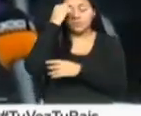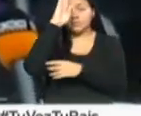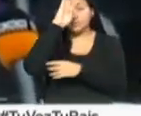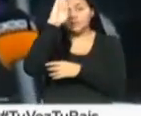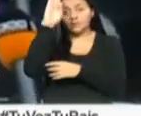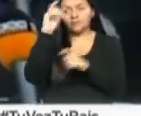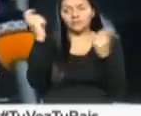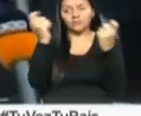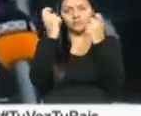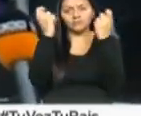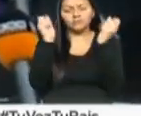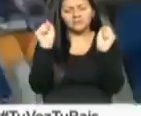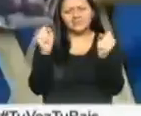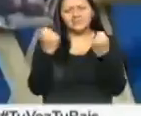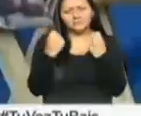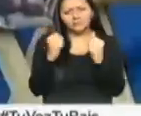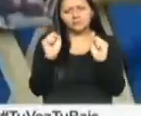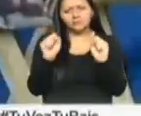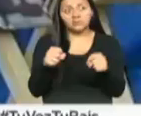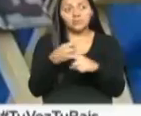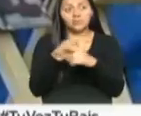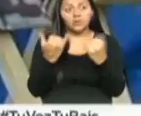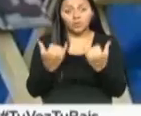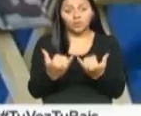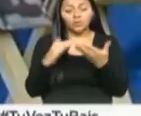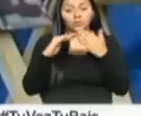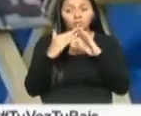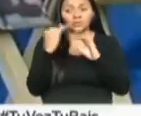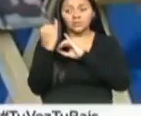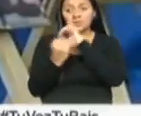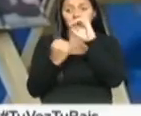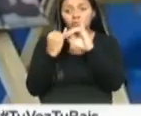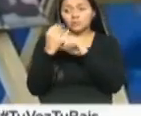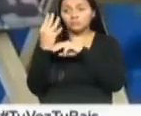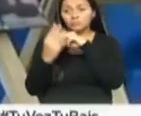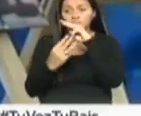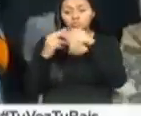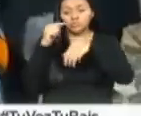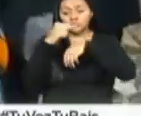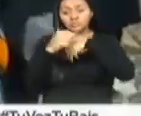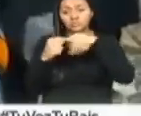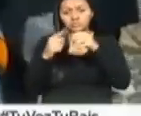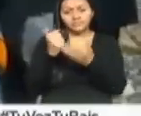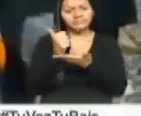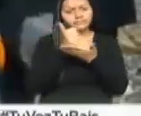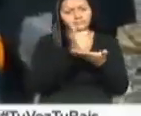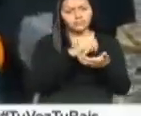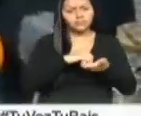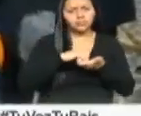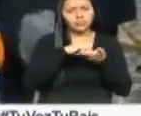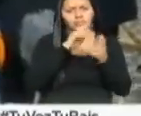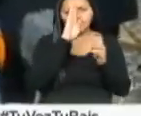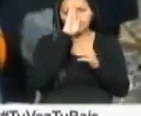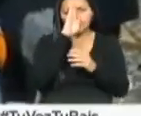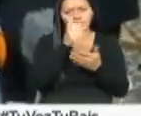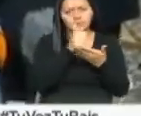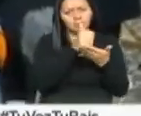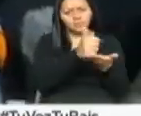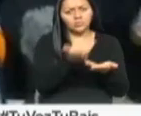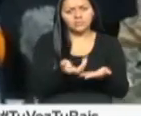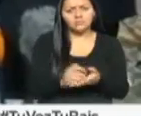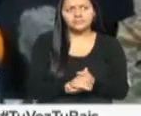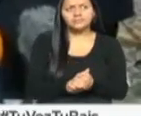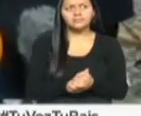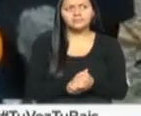ONGs están haciendo un gran esfuerzo. Este es el momento en que la comunidad internacional necesita expresar su profunda solidaridad con Irak.